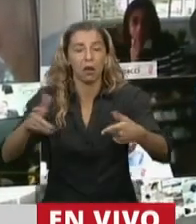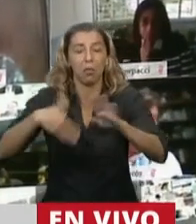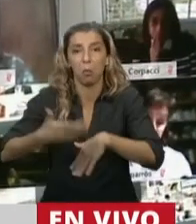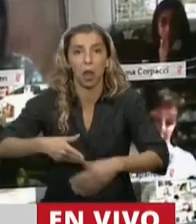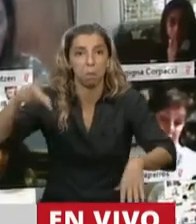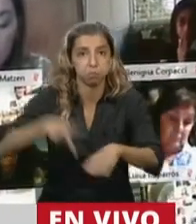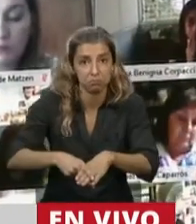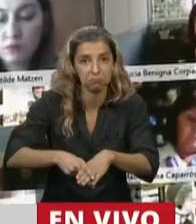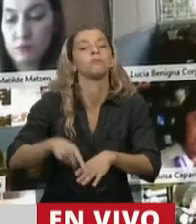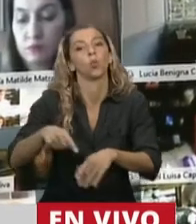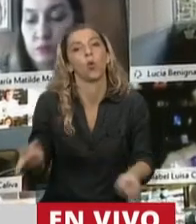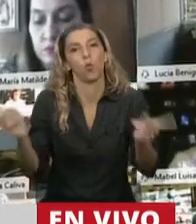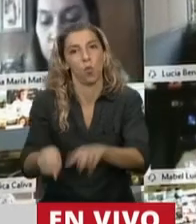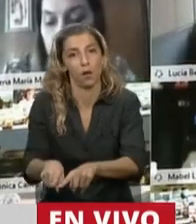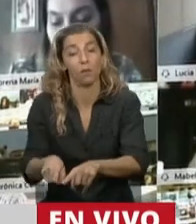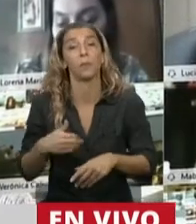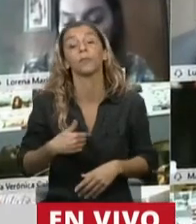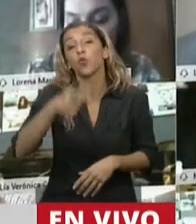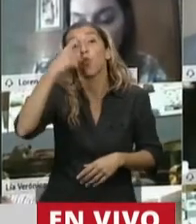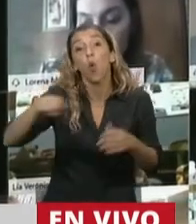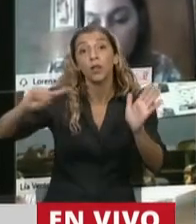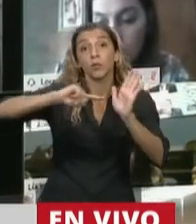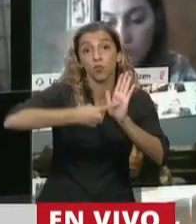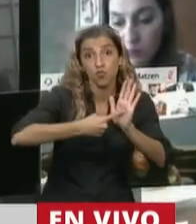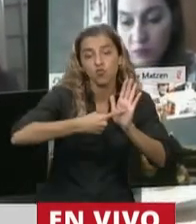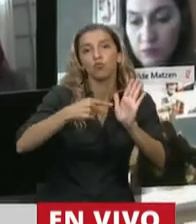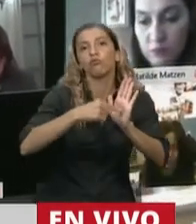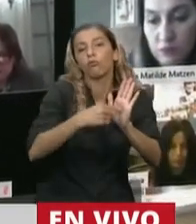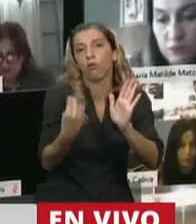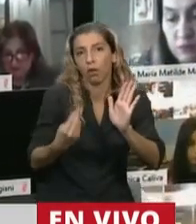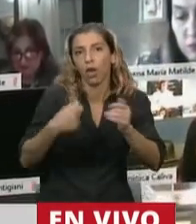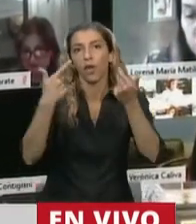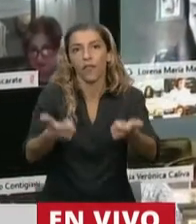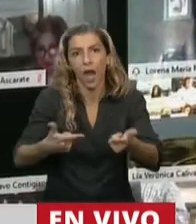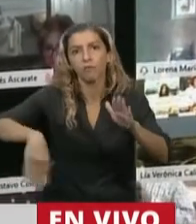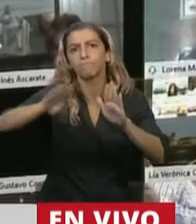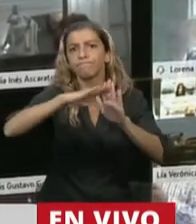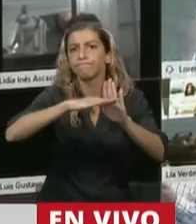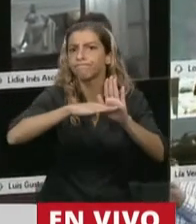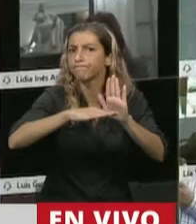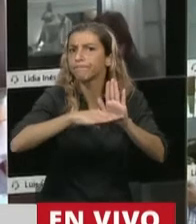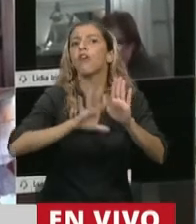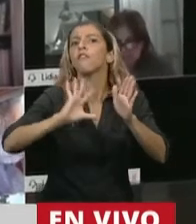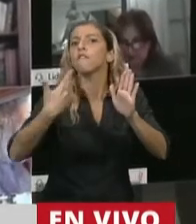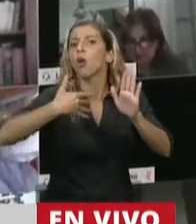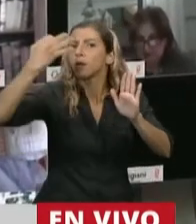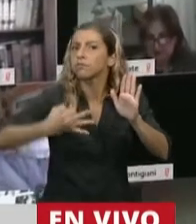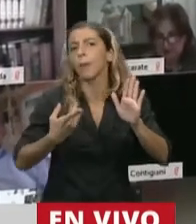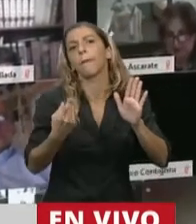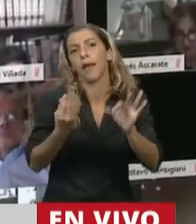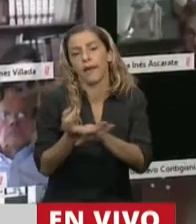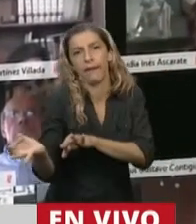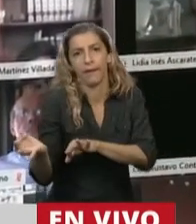último, la adecuación del régimen académico. El régimen académico de la educación a distancia, lo dice esto que estamos proponiendo